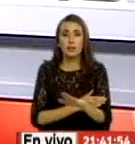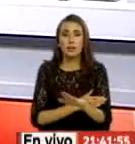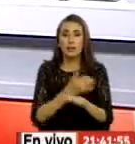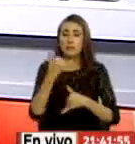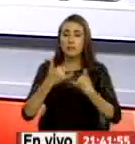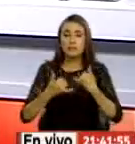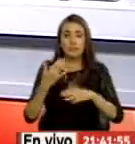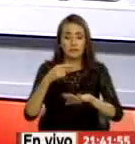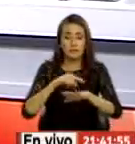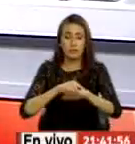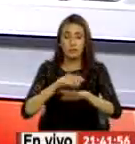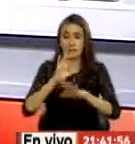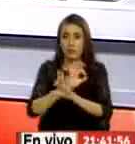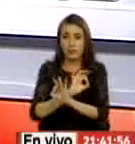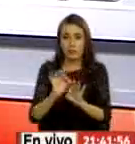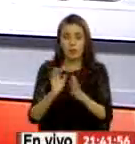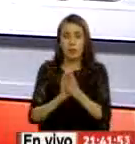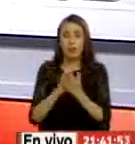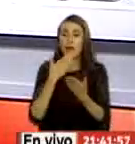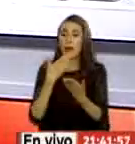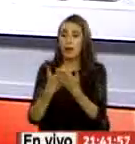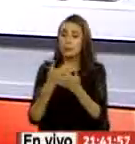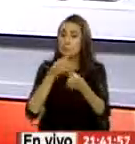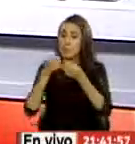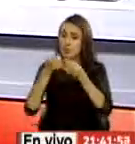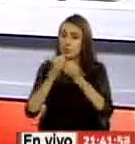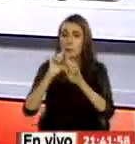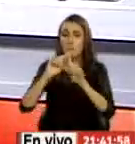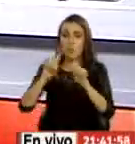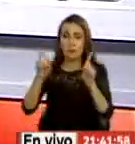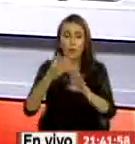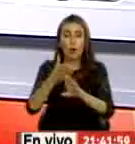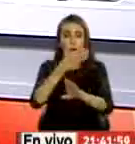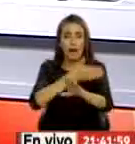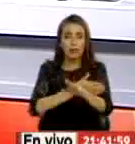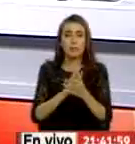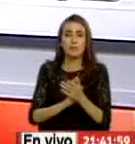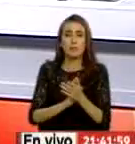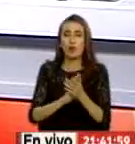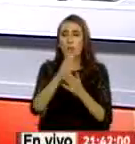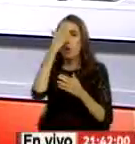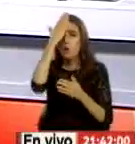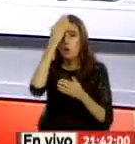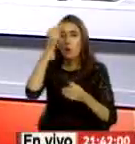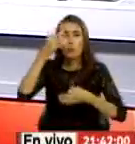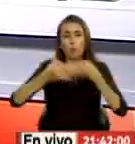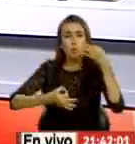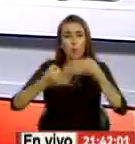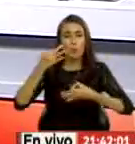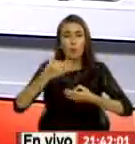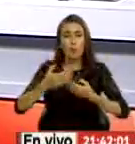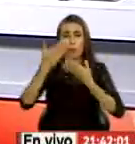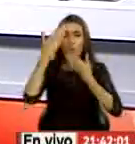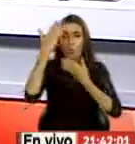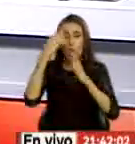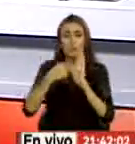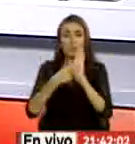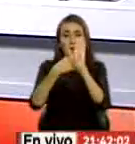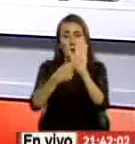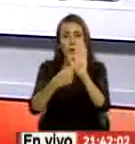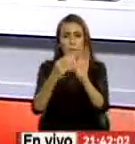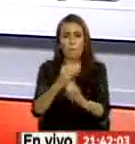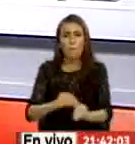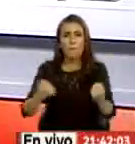el tiempo, agradeciéndole por supuesto por esta entrevista, pero esta situación del juicio político del vicepresidente ha visibilizado más la